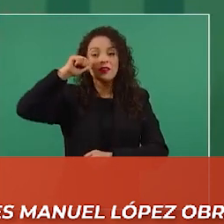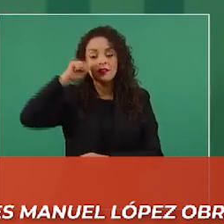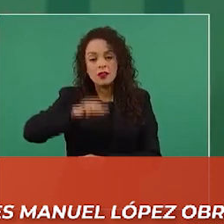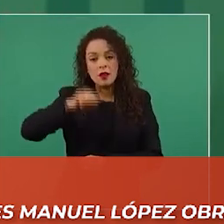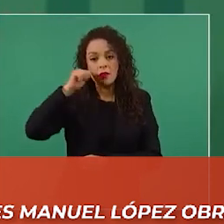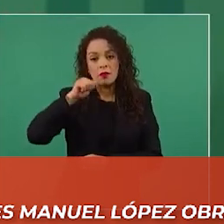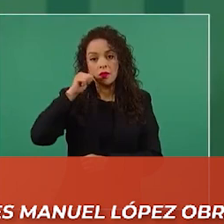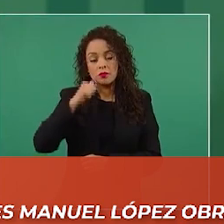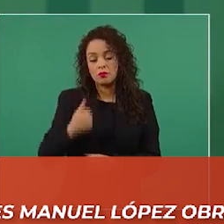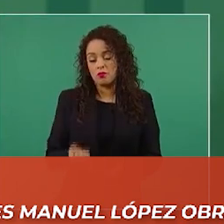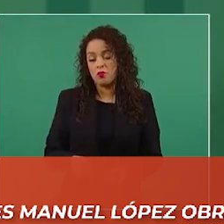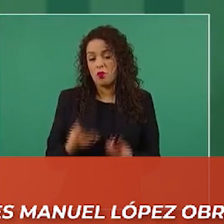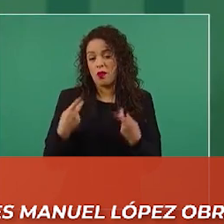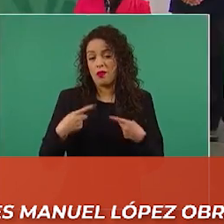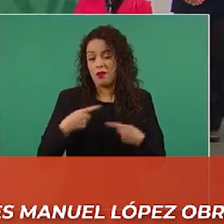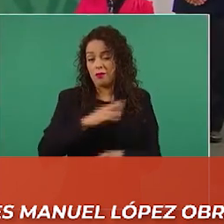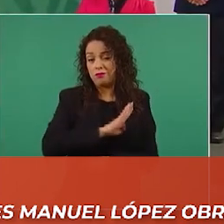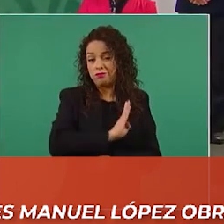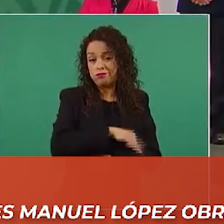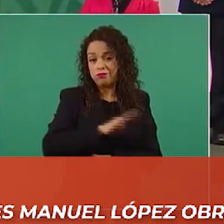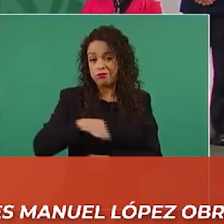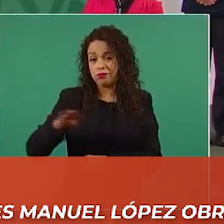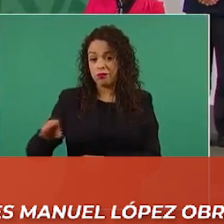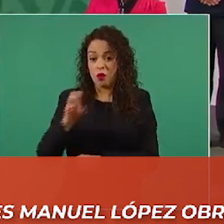la vida por el COVID.